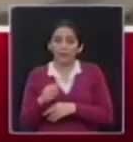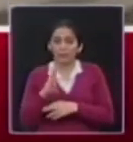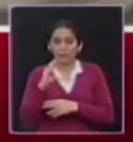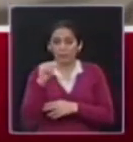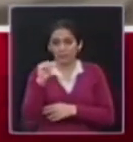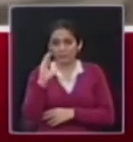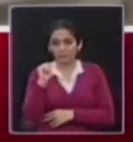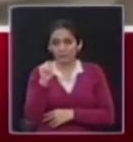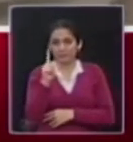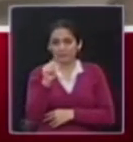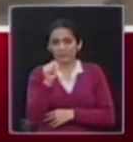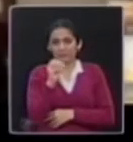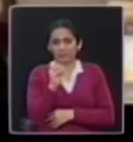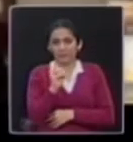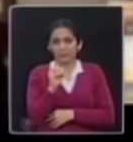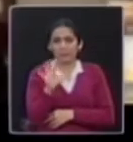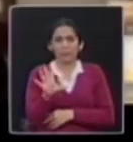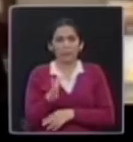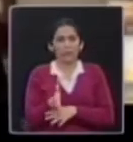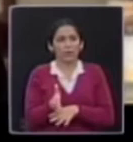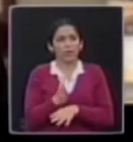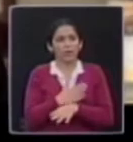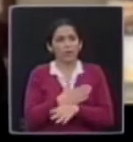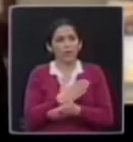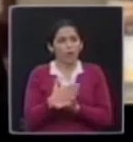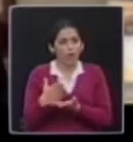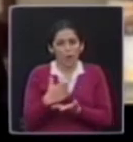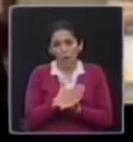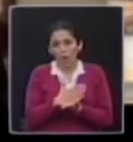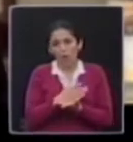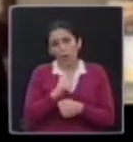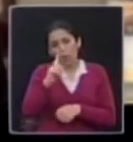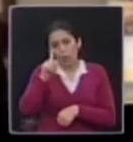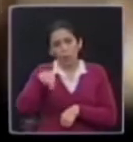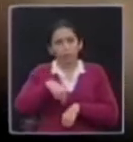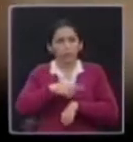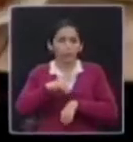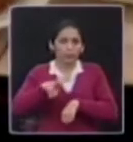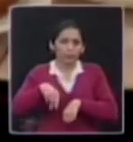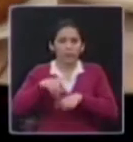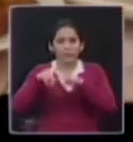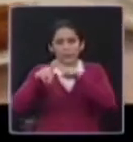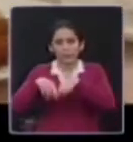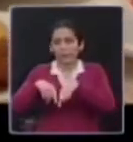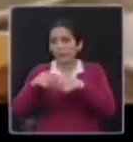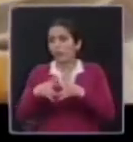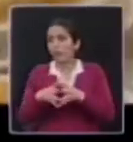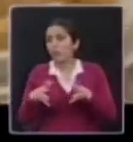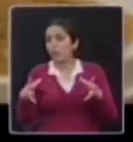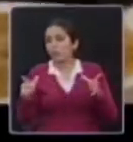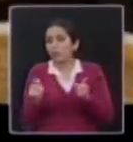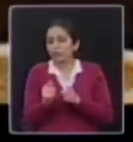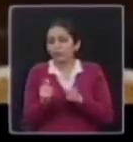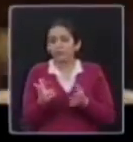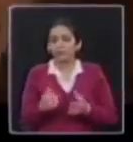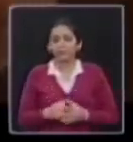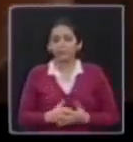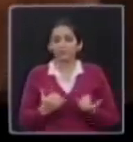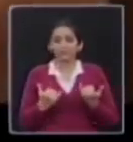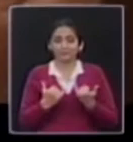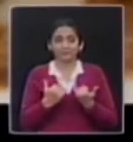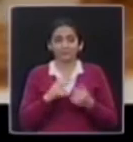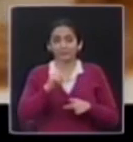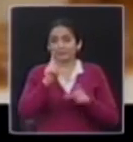sí dura de 1 a 2 horas, dependiendo la cantidad de personas y la cantidad que se vaya a preparar. Le recordamos a todos los clientes de la Panadería y